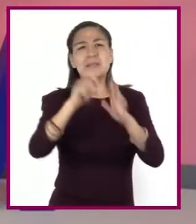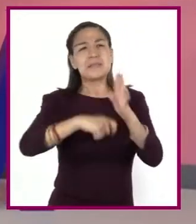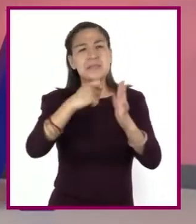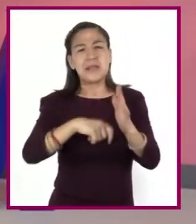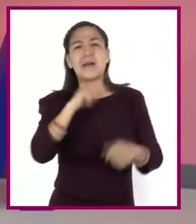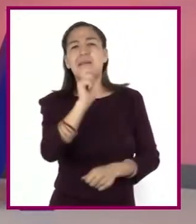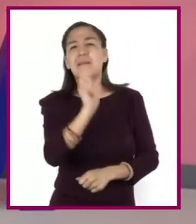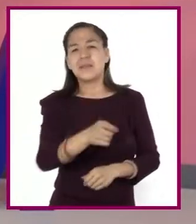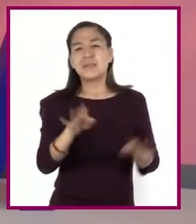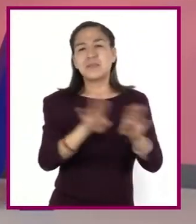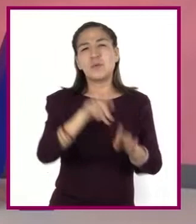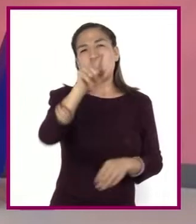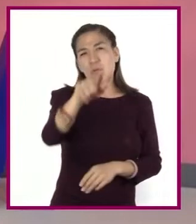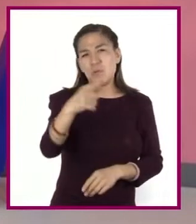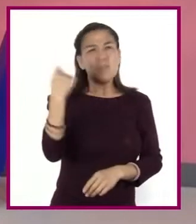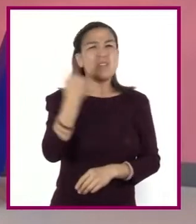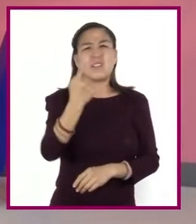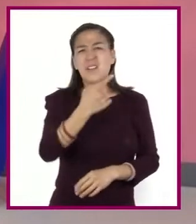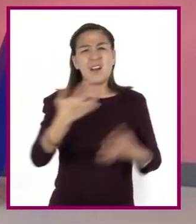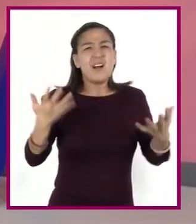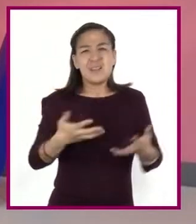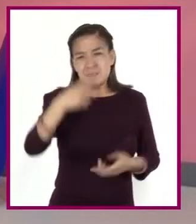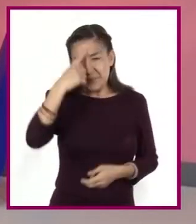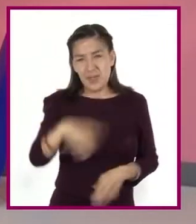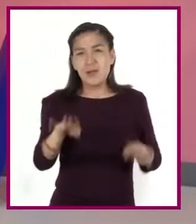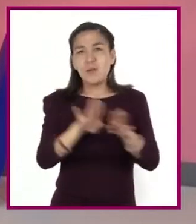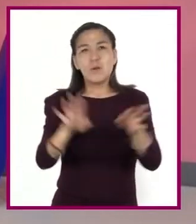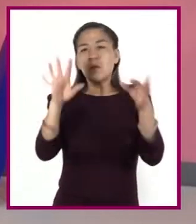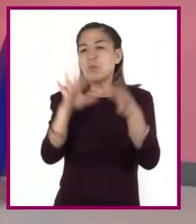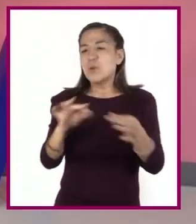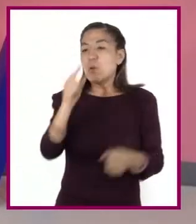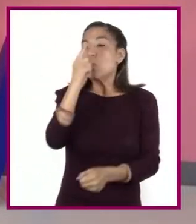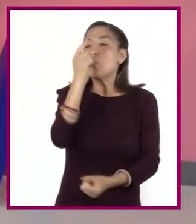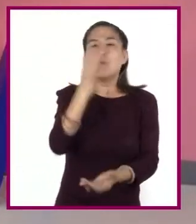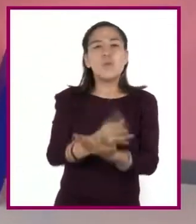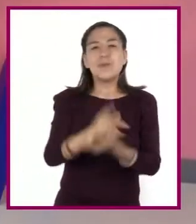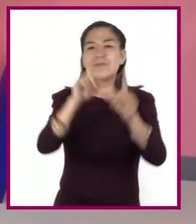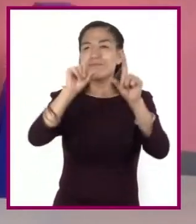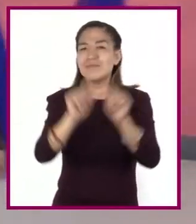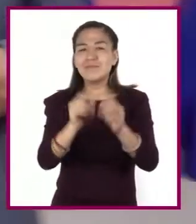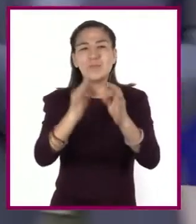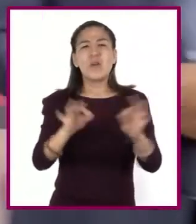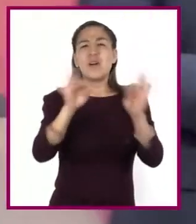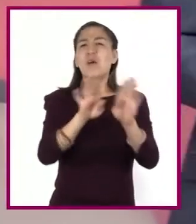para expresar o relatar únicamente lo esencial?